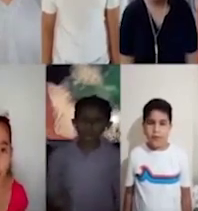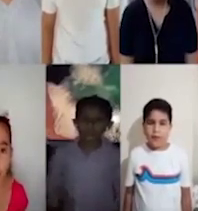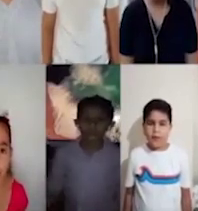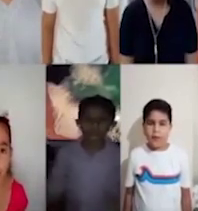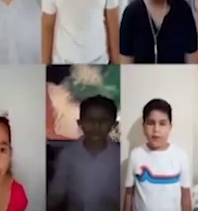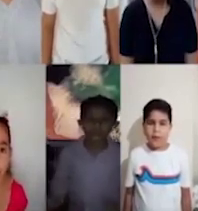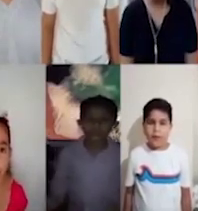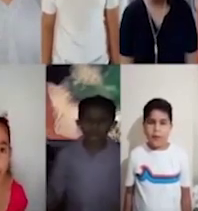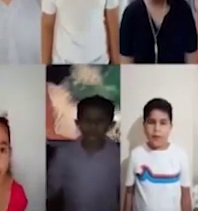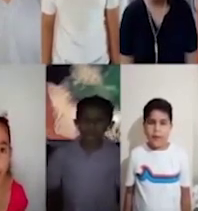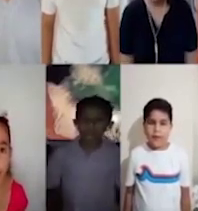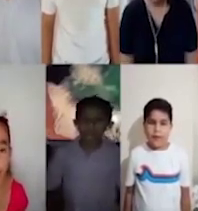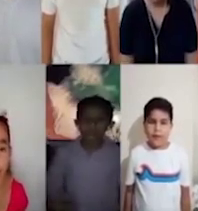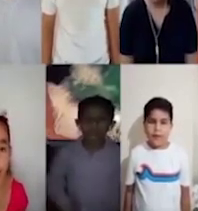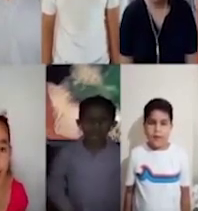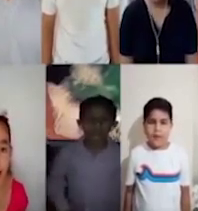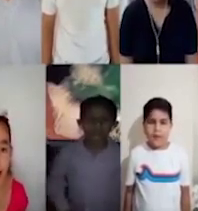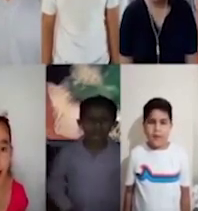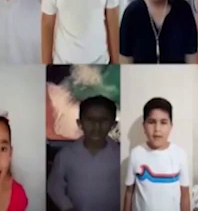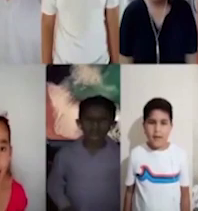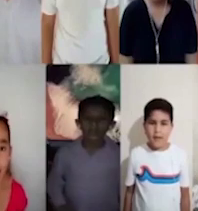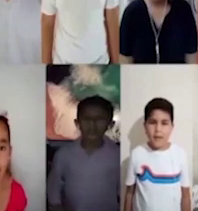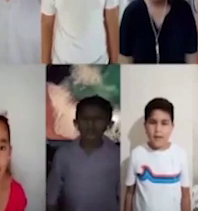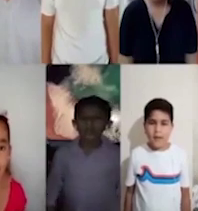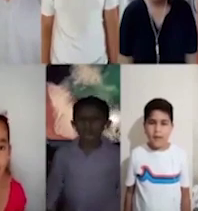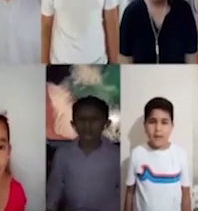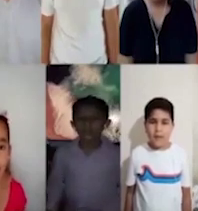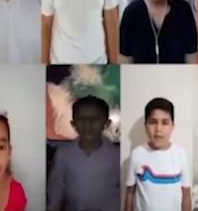pálido color.